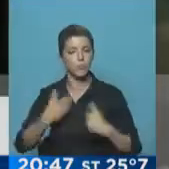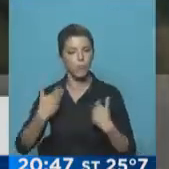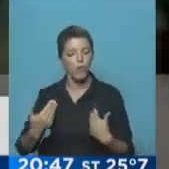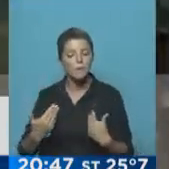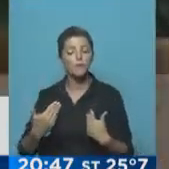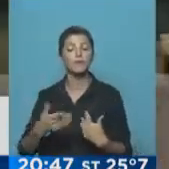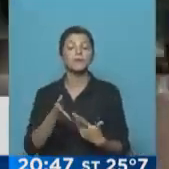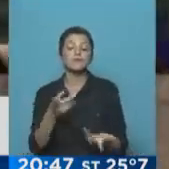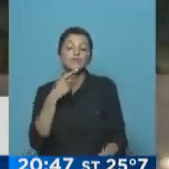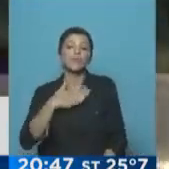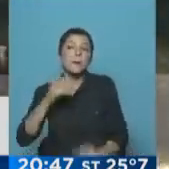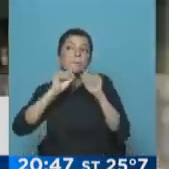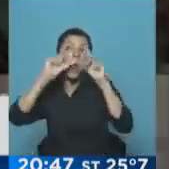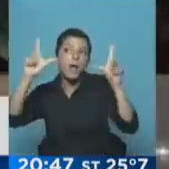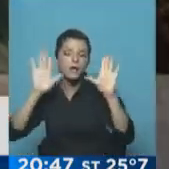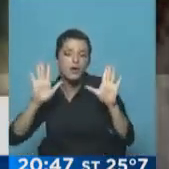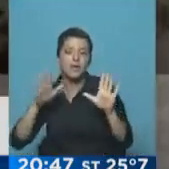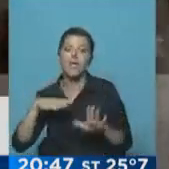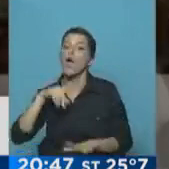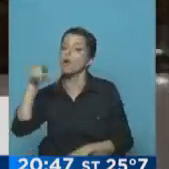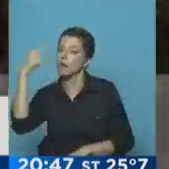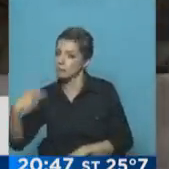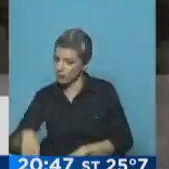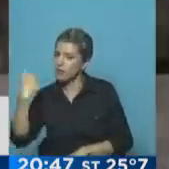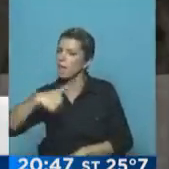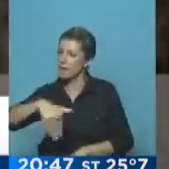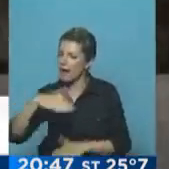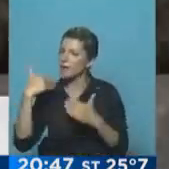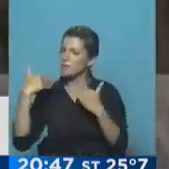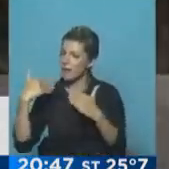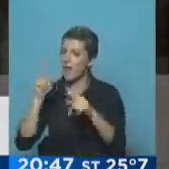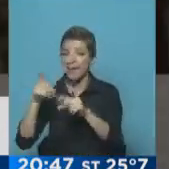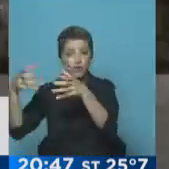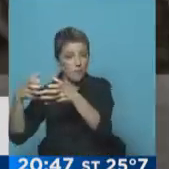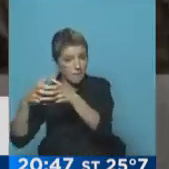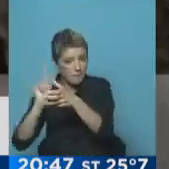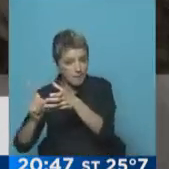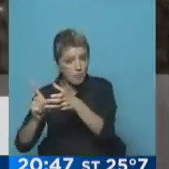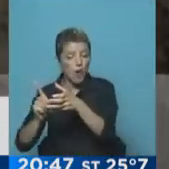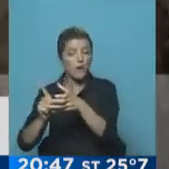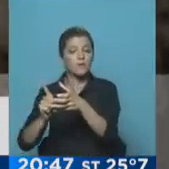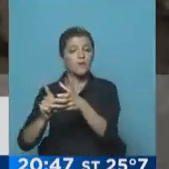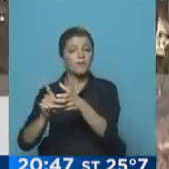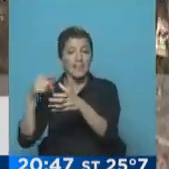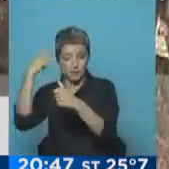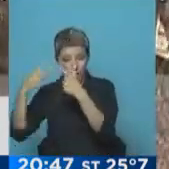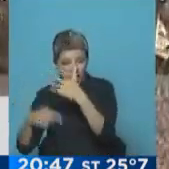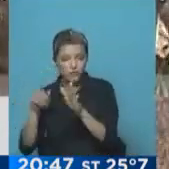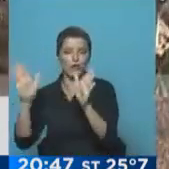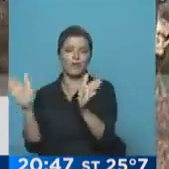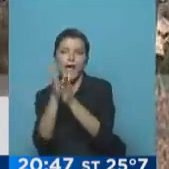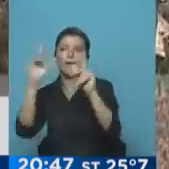señaló Cristina Fernández, cuántas cosas podrán hacer los que tienen estos factores a